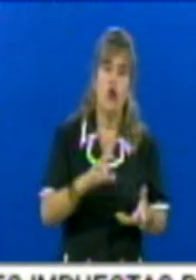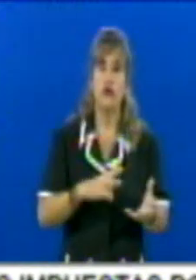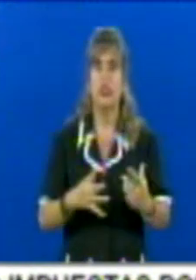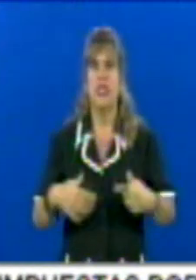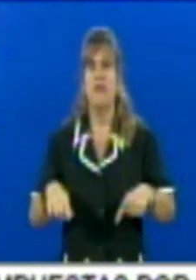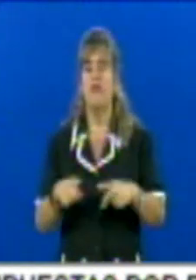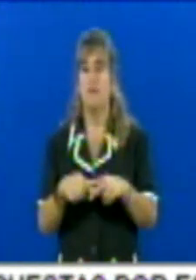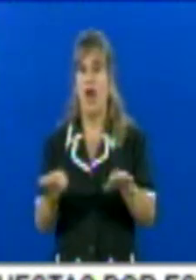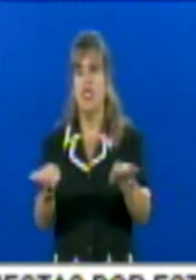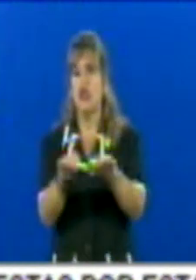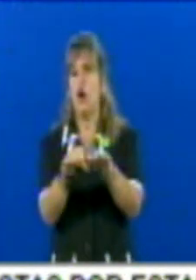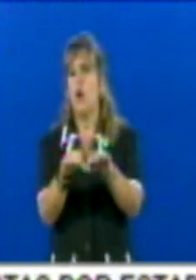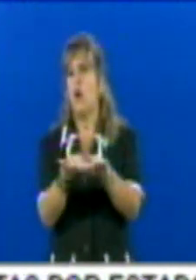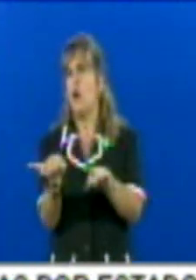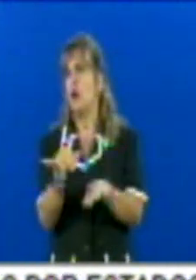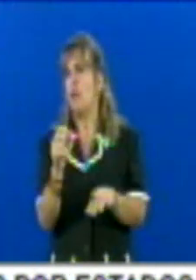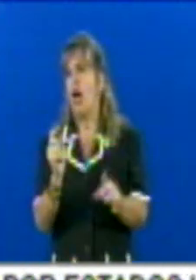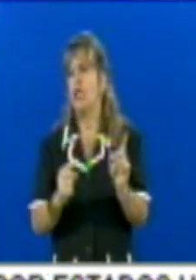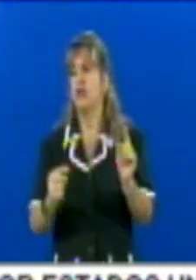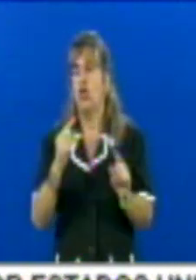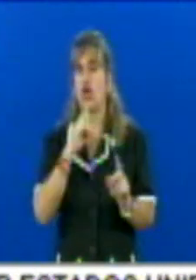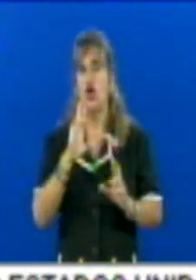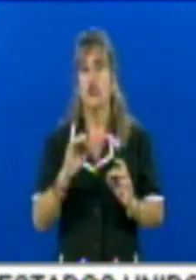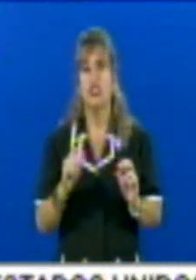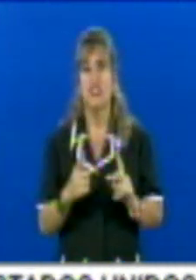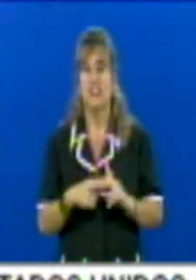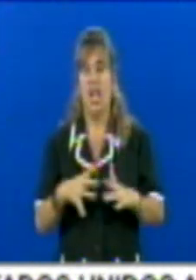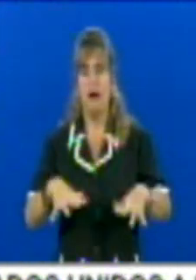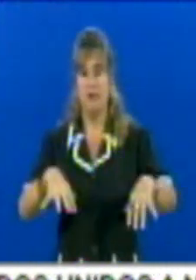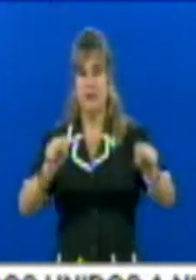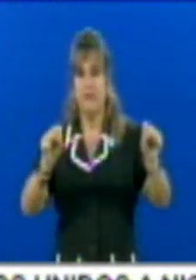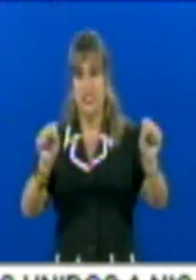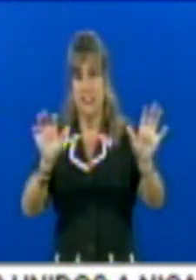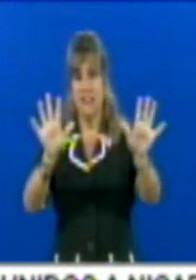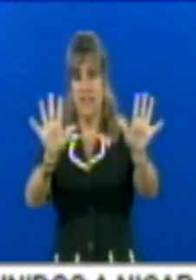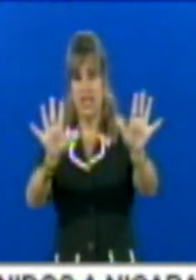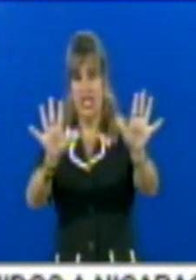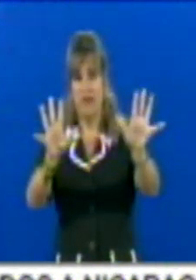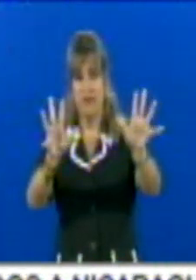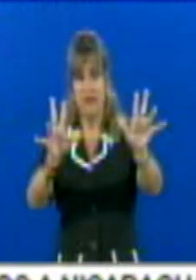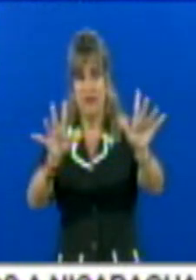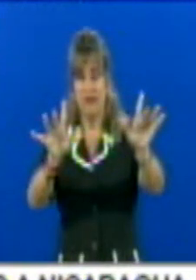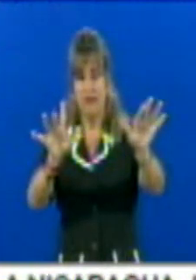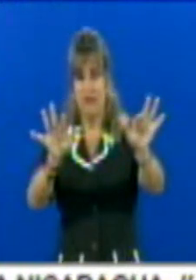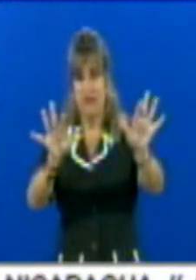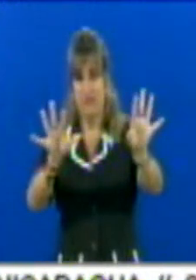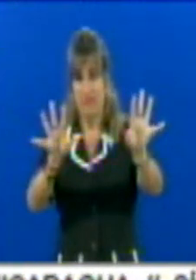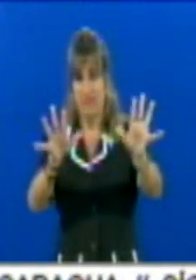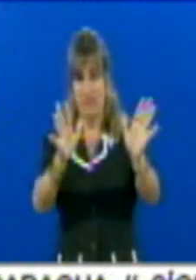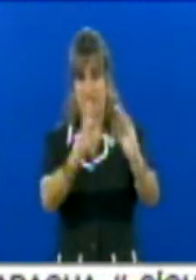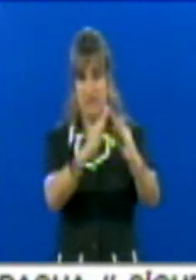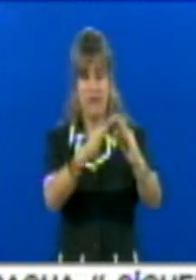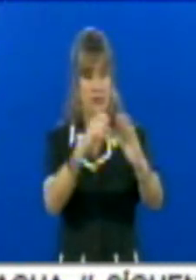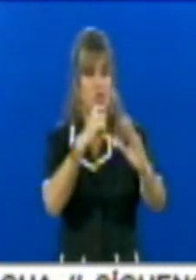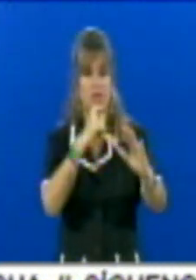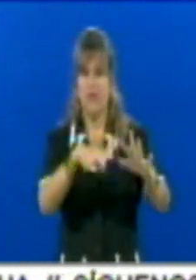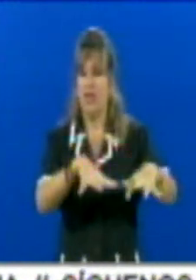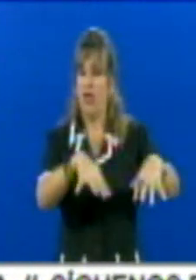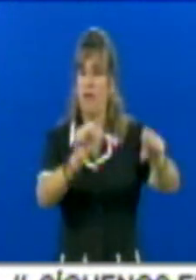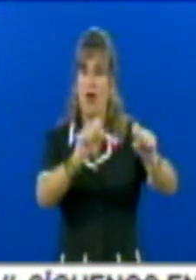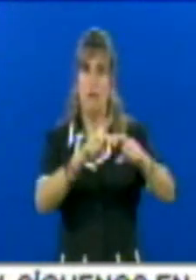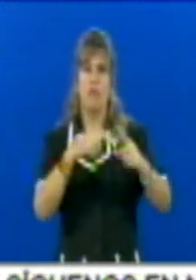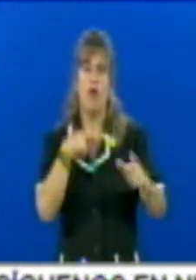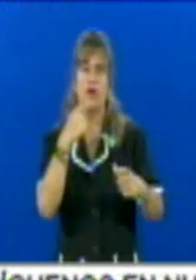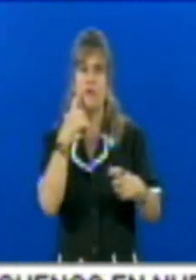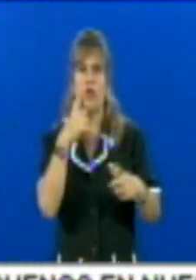una equidad y que solo se han decidido 10 circuitos, que son los que se van a estar priorizando, que no se podrán apagar por